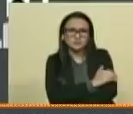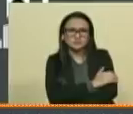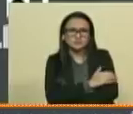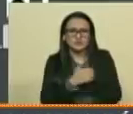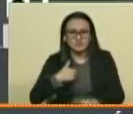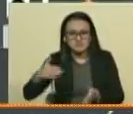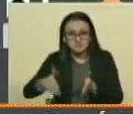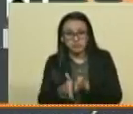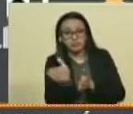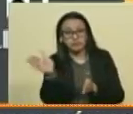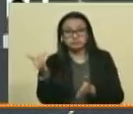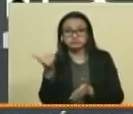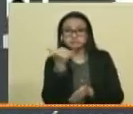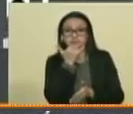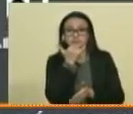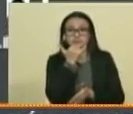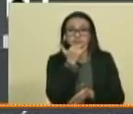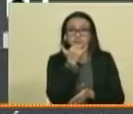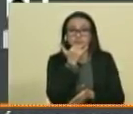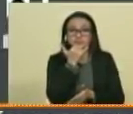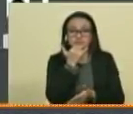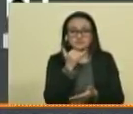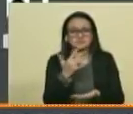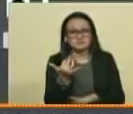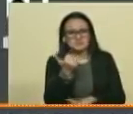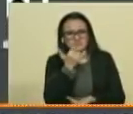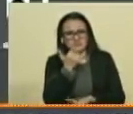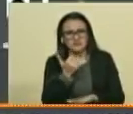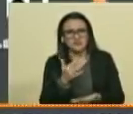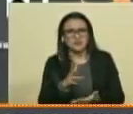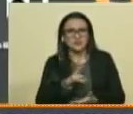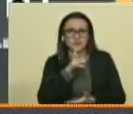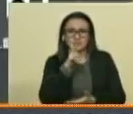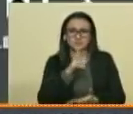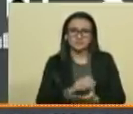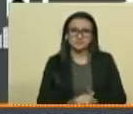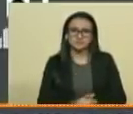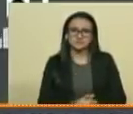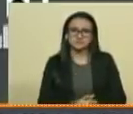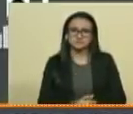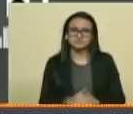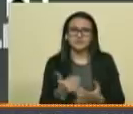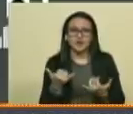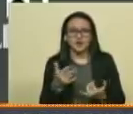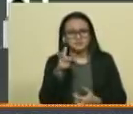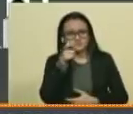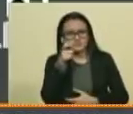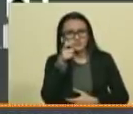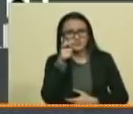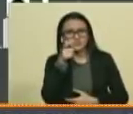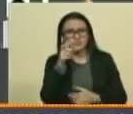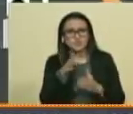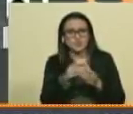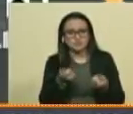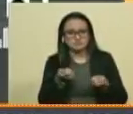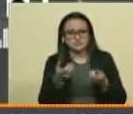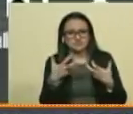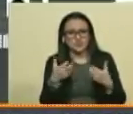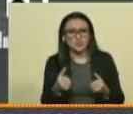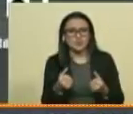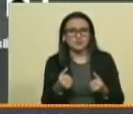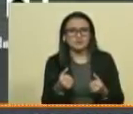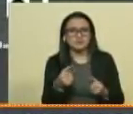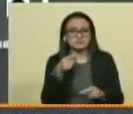de eso salga de su ferrocarril, de su sistema de rieles. Estamos tomando todas las medidas, como lo ha ordenado